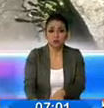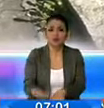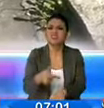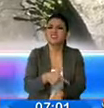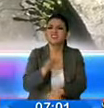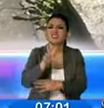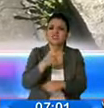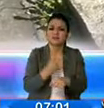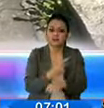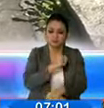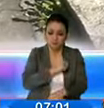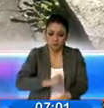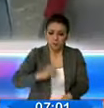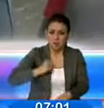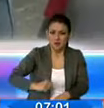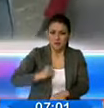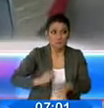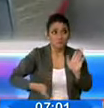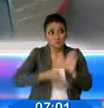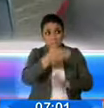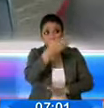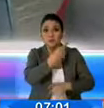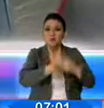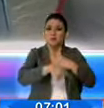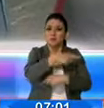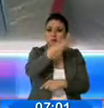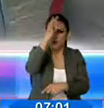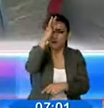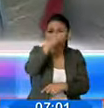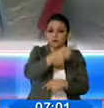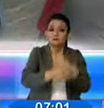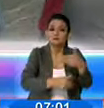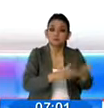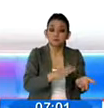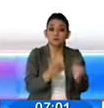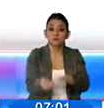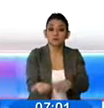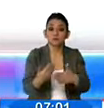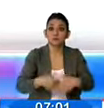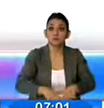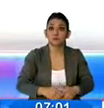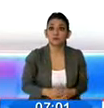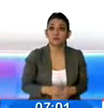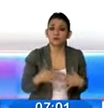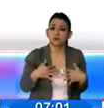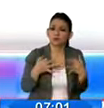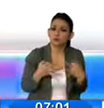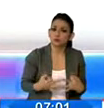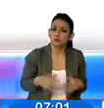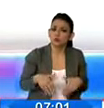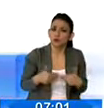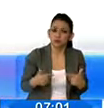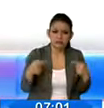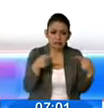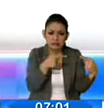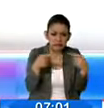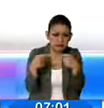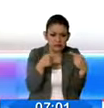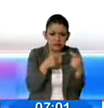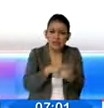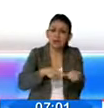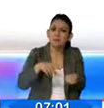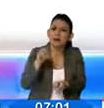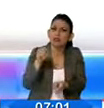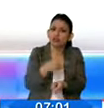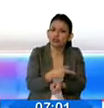a la altura del pecho. Malherido fue llevado a una casa de salud donde murió horas después. Eso no es justo, que se peleen entre hermanitos.